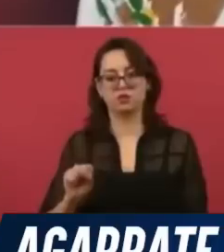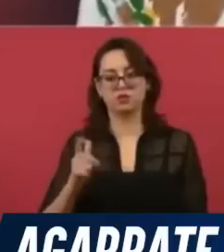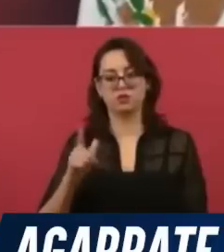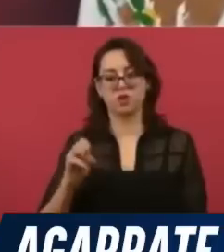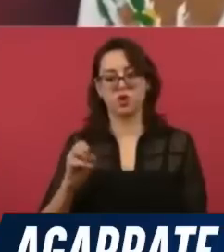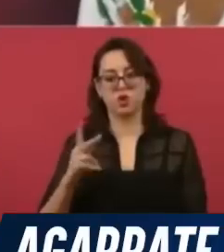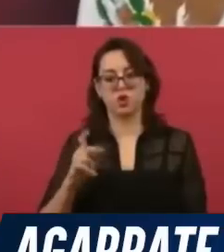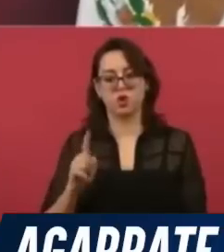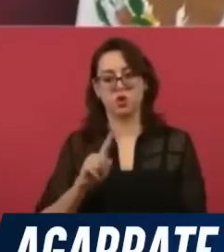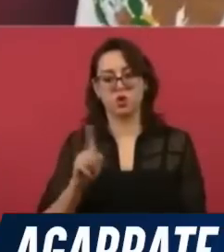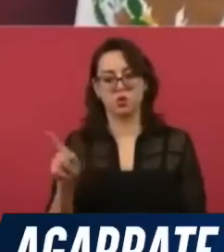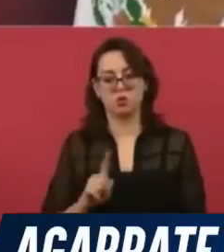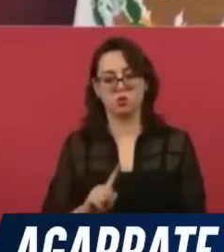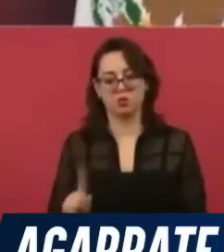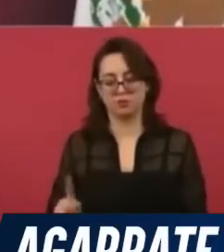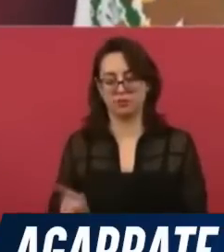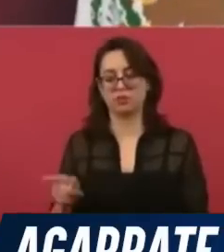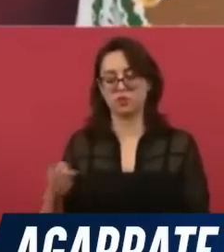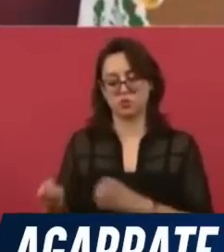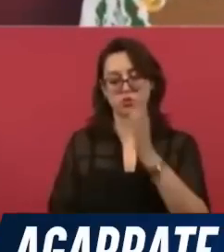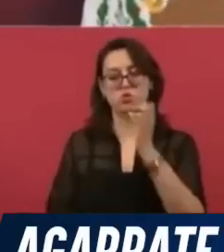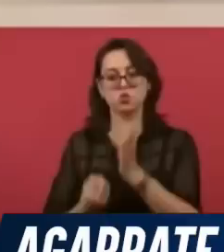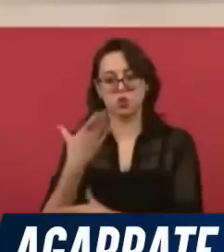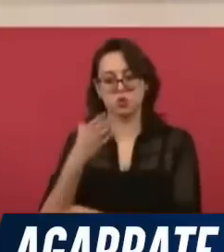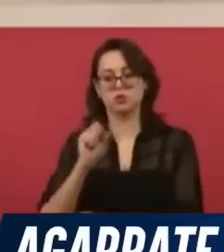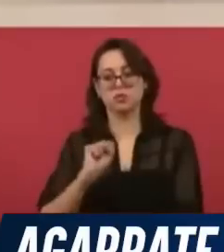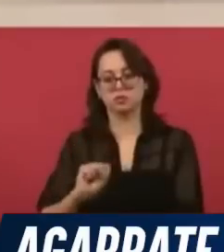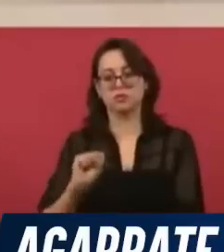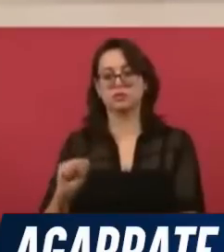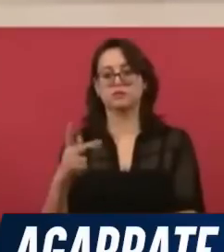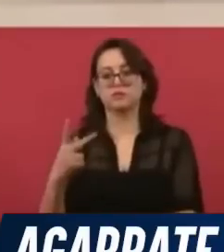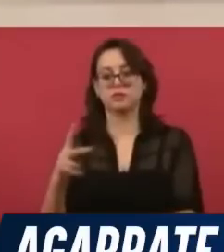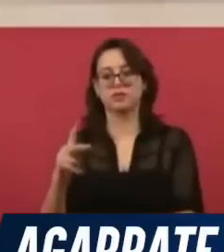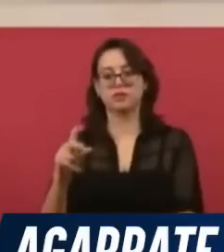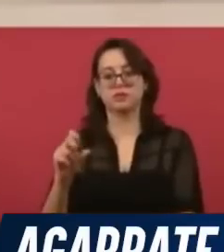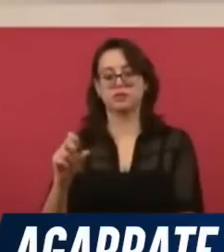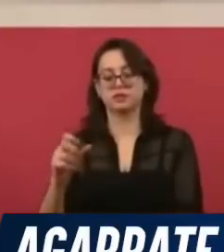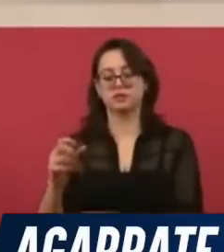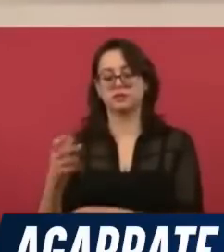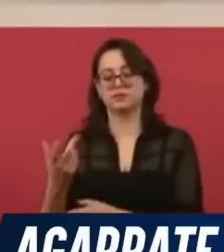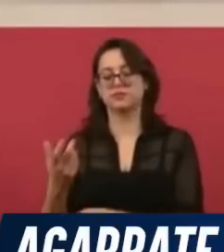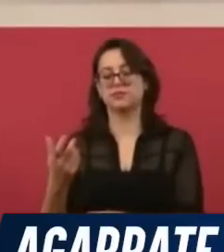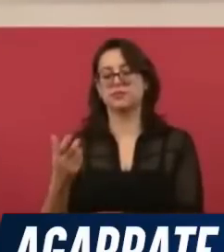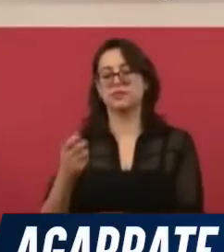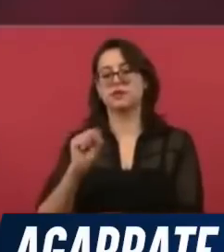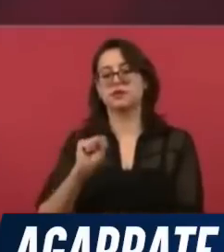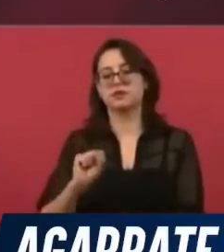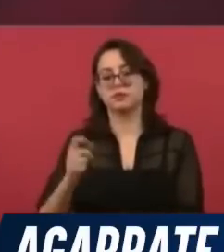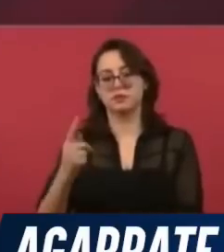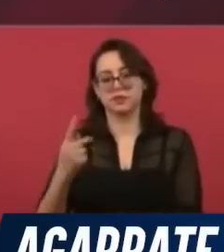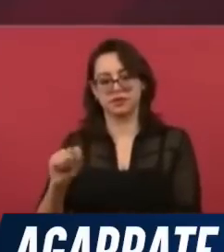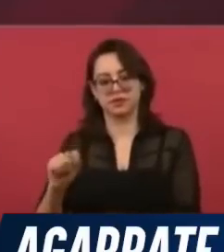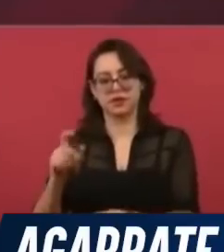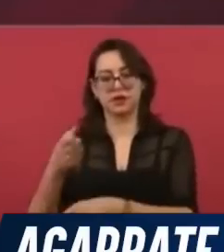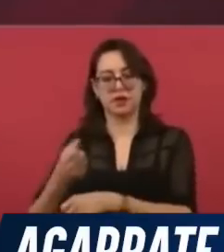Actualmente se desempeña como subsecretario